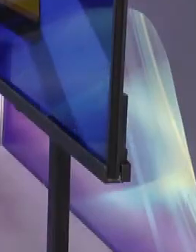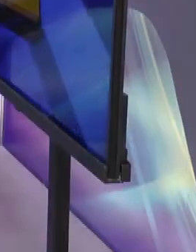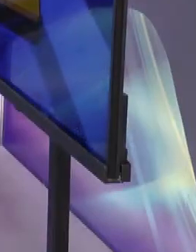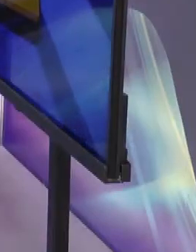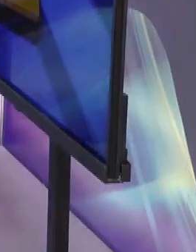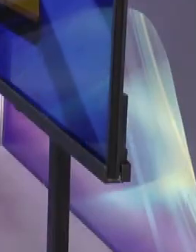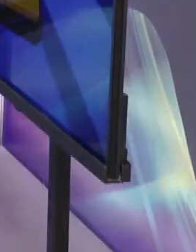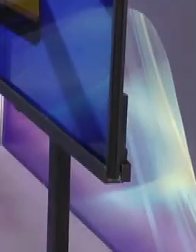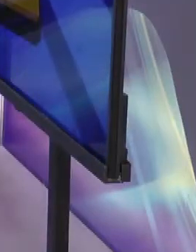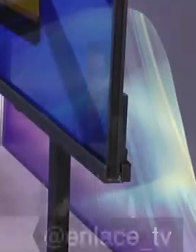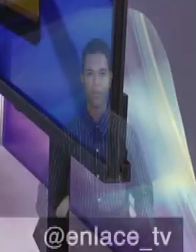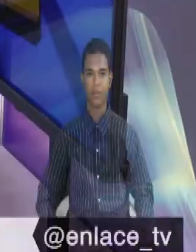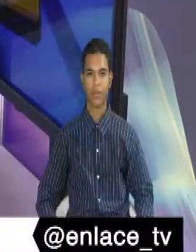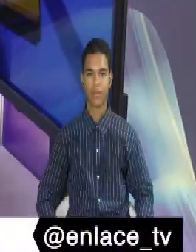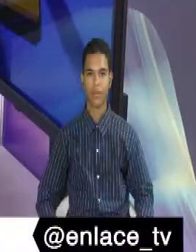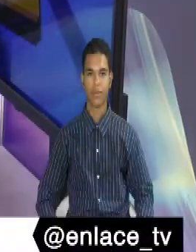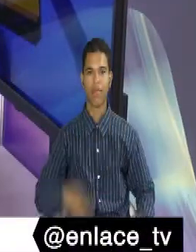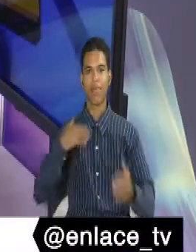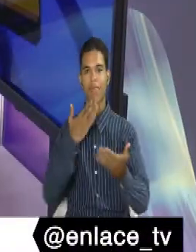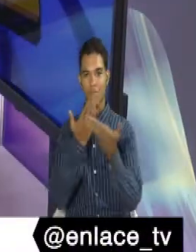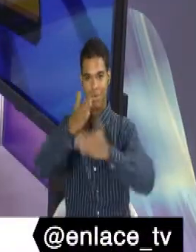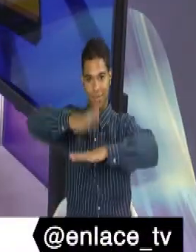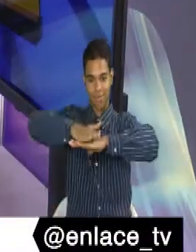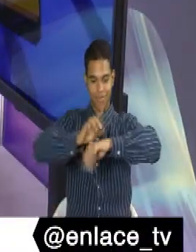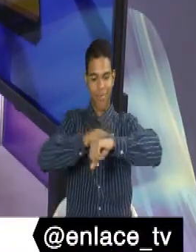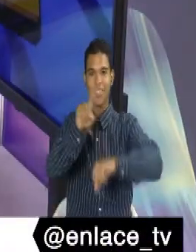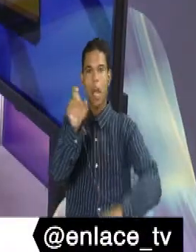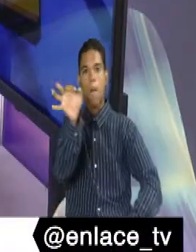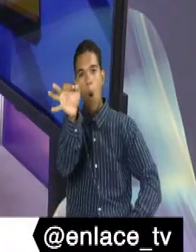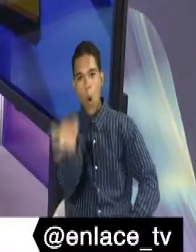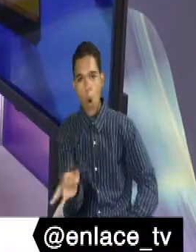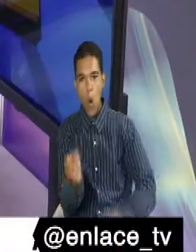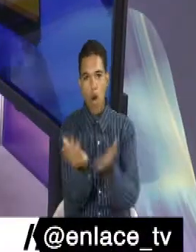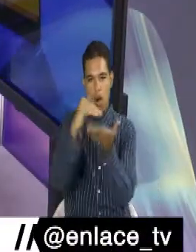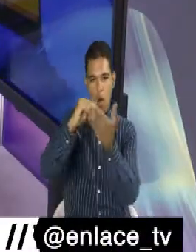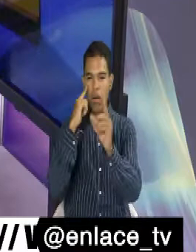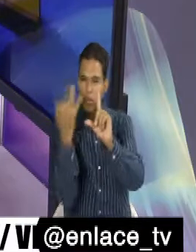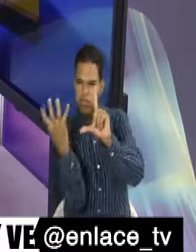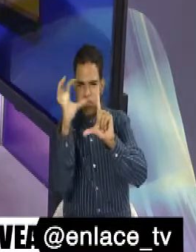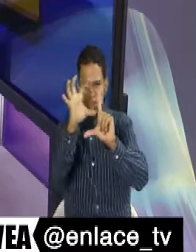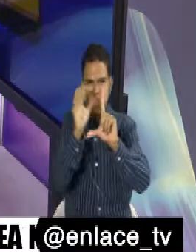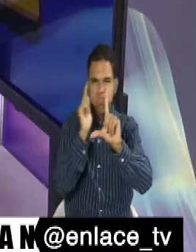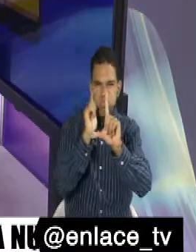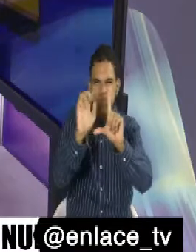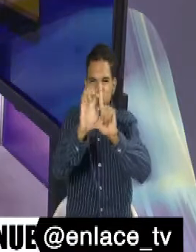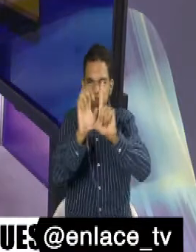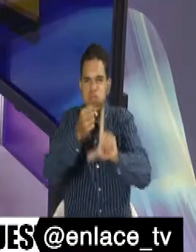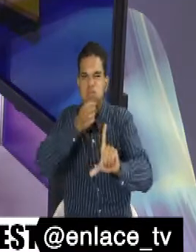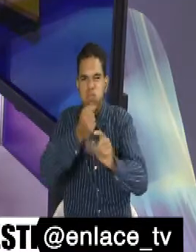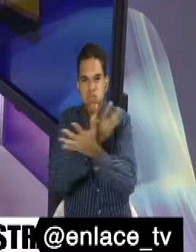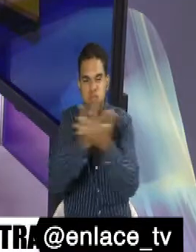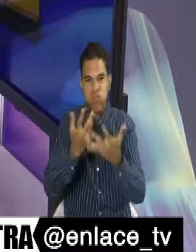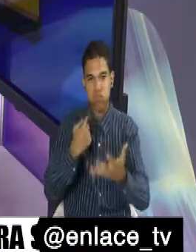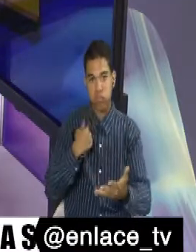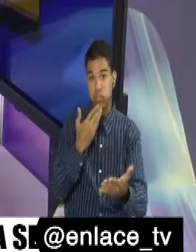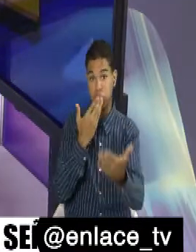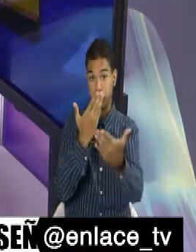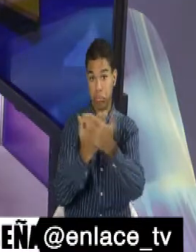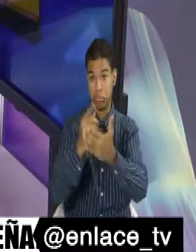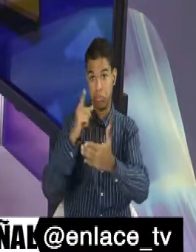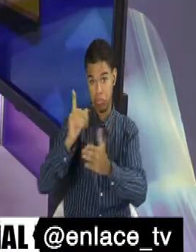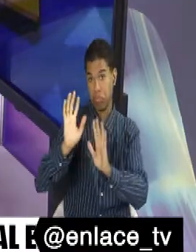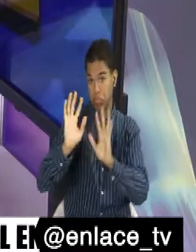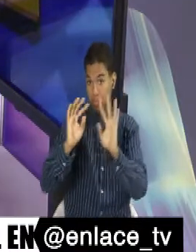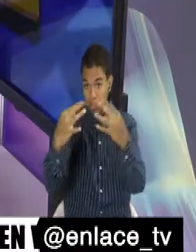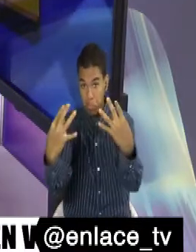Buenas tardes, 6 en punto. Bienvenidos a una emisión más del noticiero que usted quiere ver. Gracias por preferirnos para estar bien informados de lo que pasa